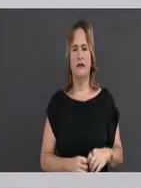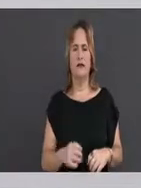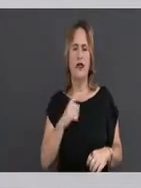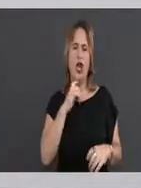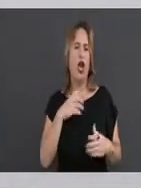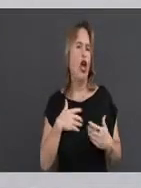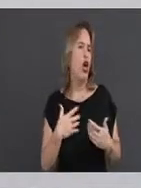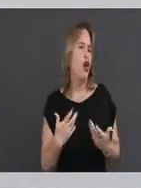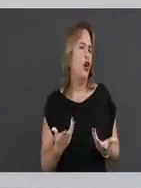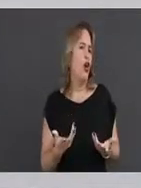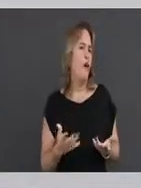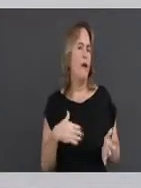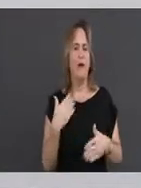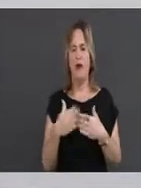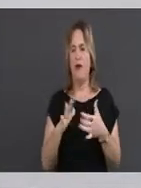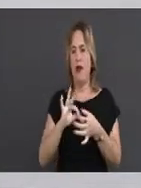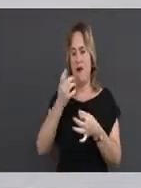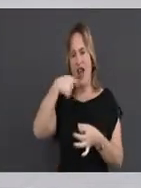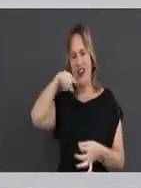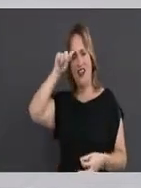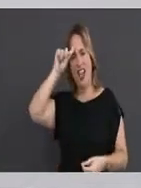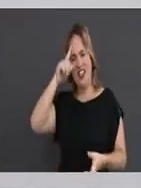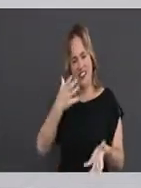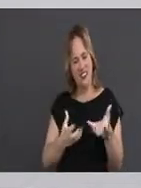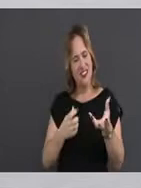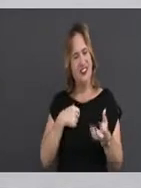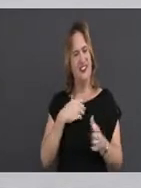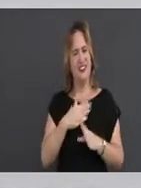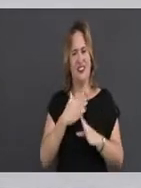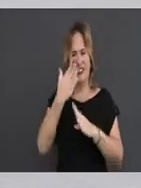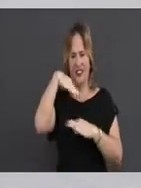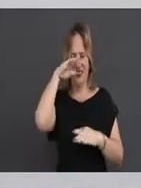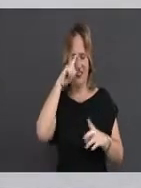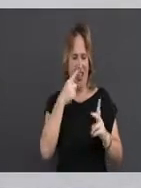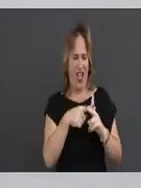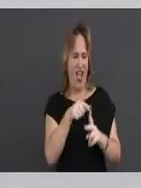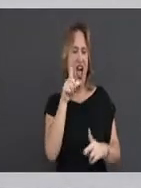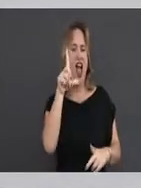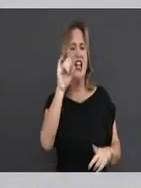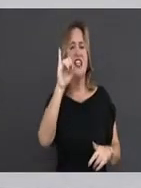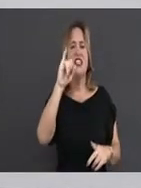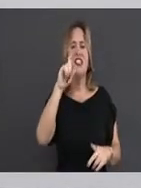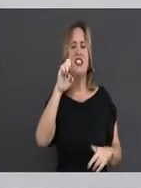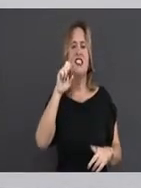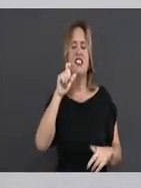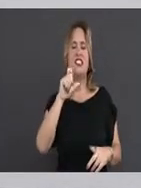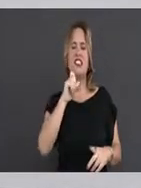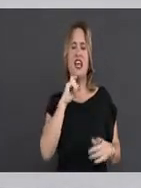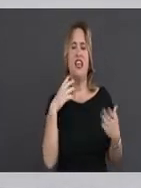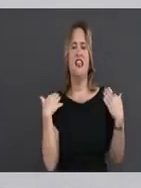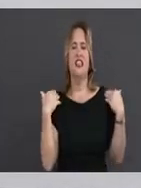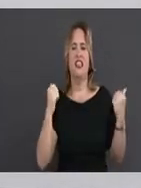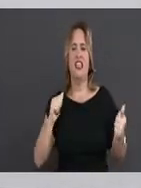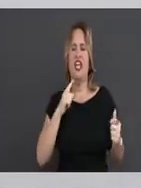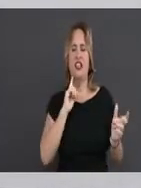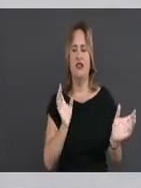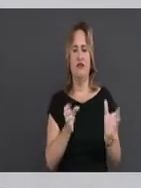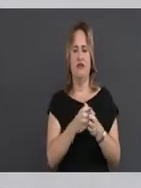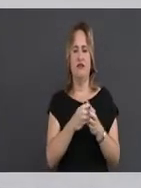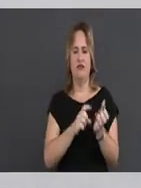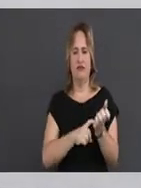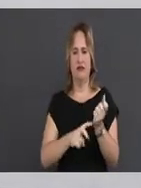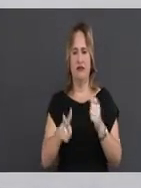¿Cómo se mantiene la situación del gas en Santiago de Cuba? Me encuentro con la máster Lisette González Sardinas, quien es directora de la División